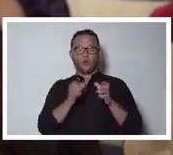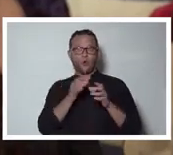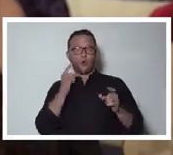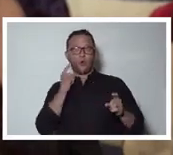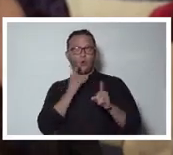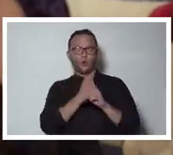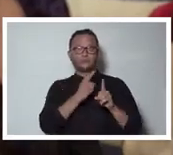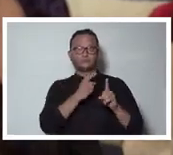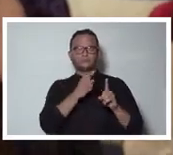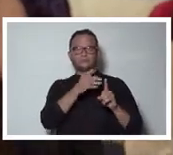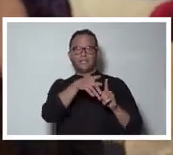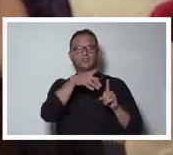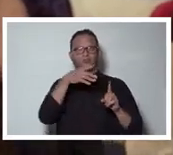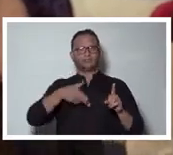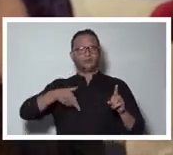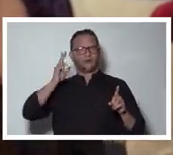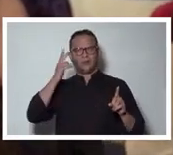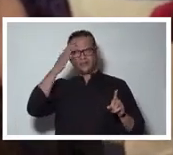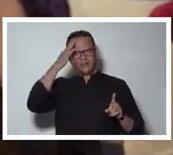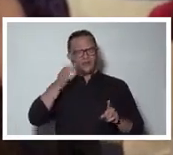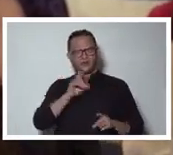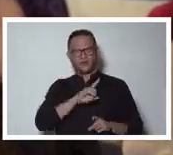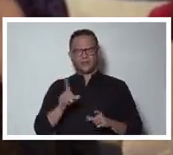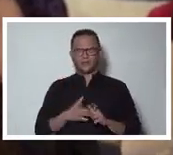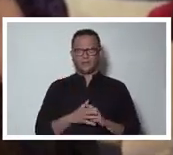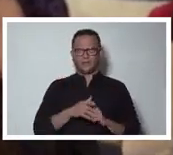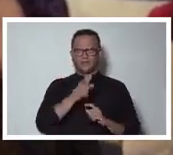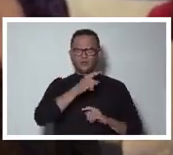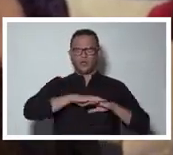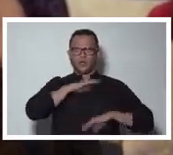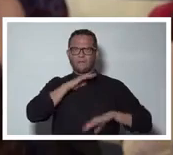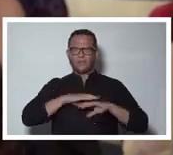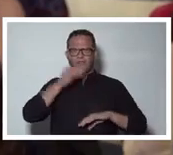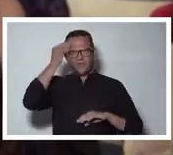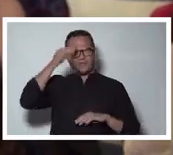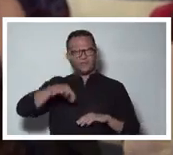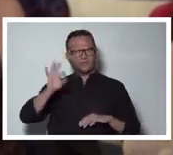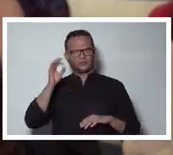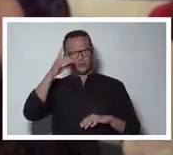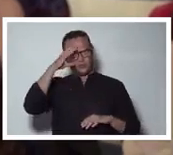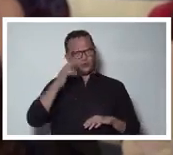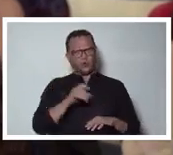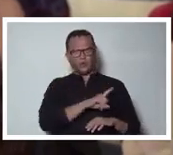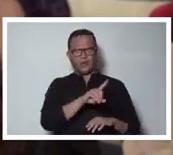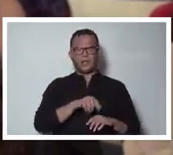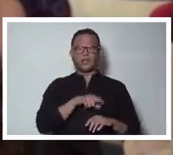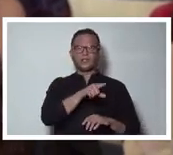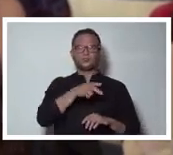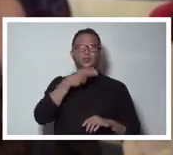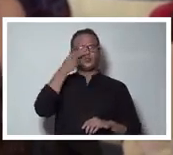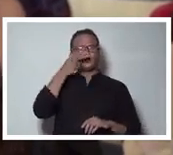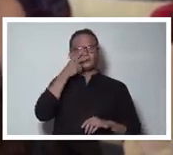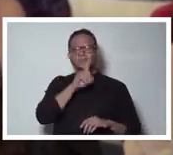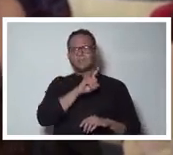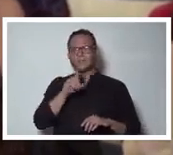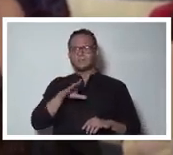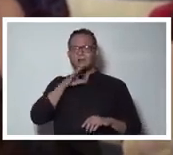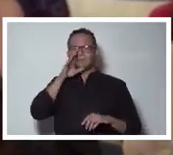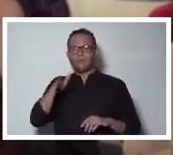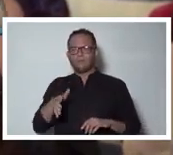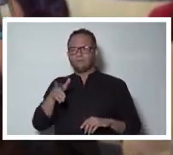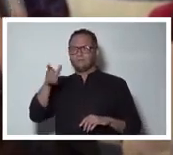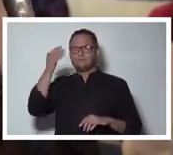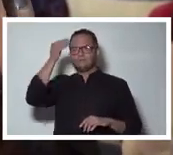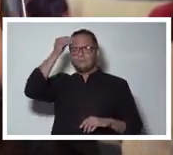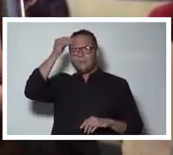tenemos no creen en la democracia no creen en nuestra capacidad de decisión no se interesan genuinamente por lo que esté